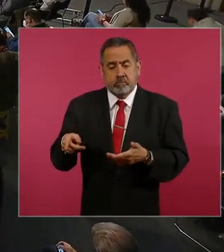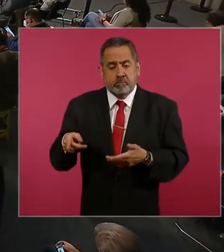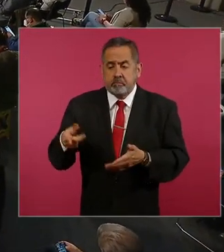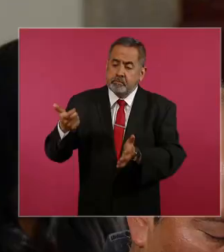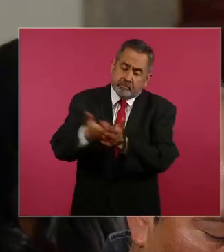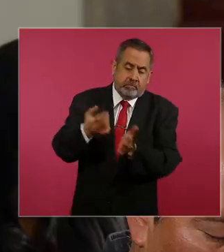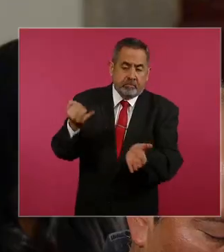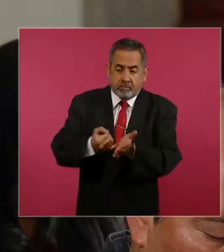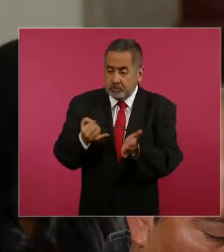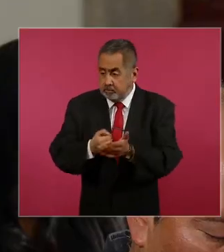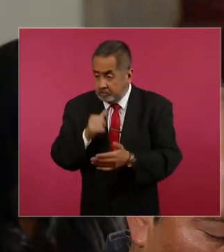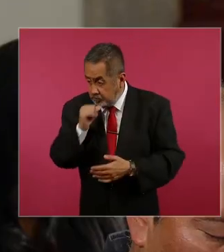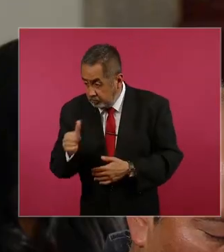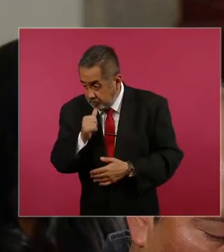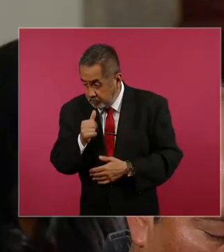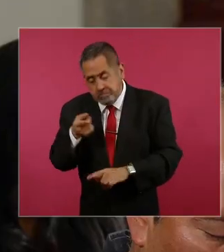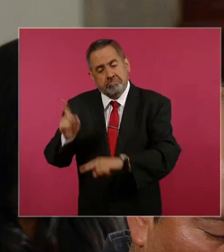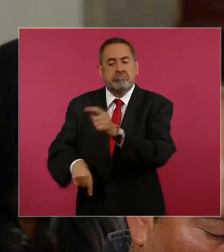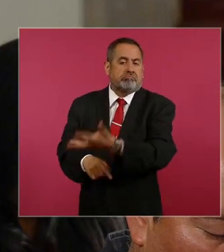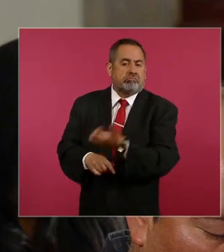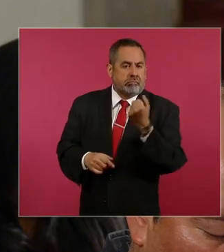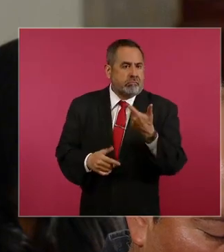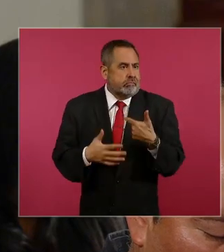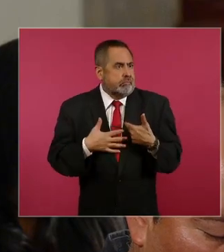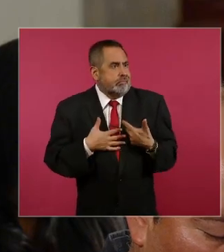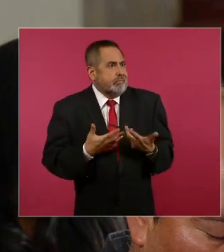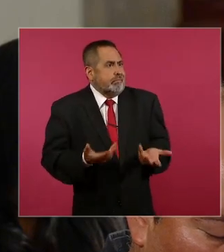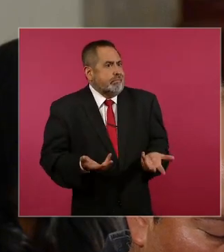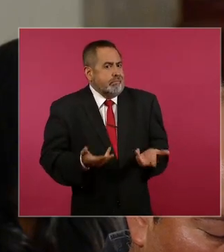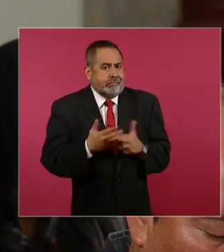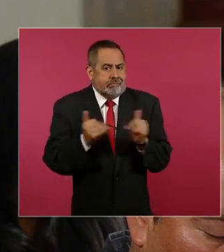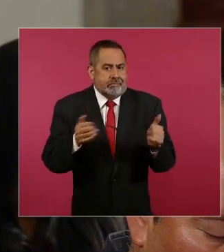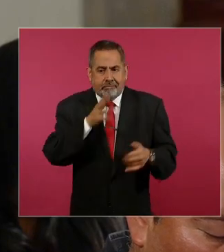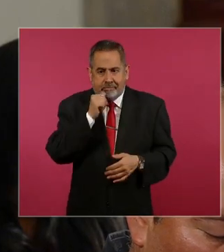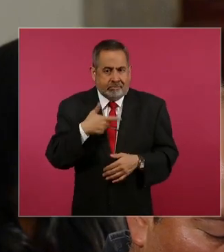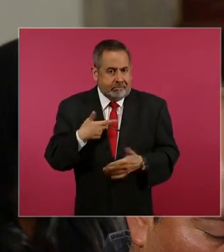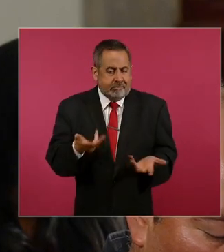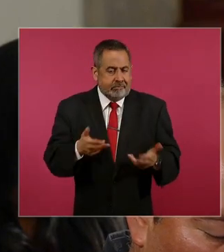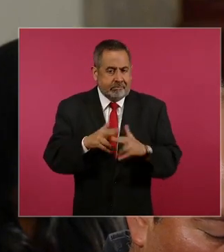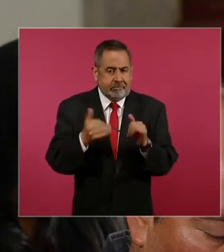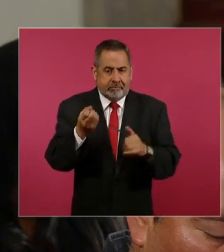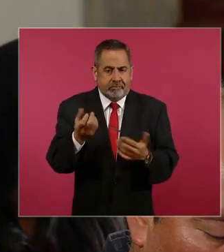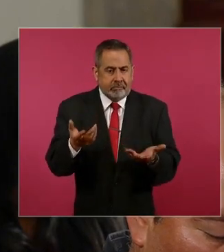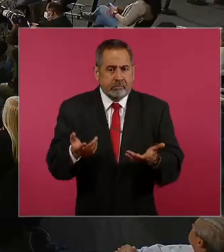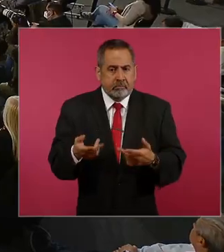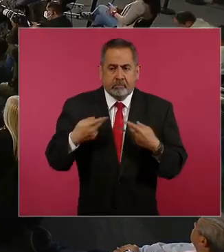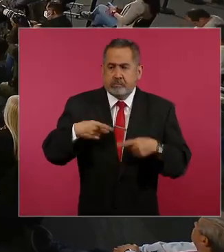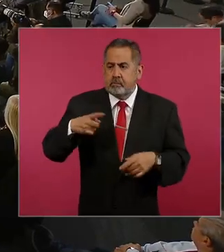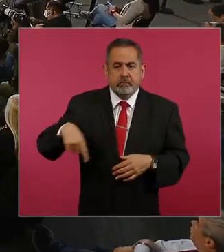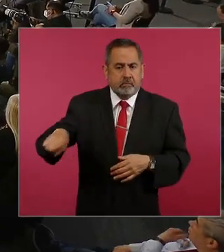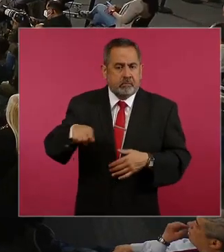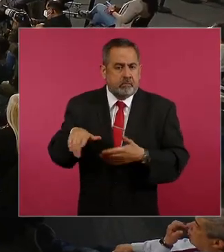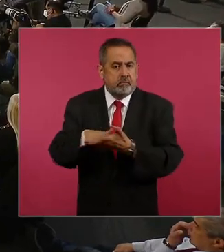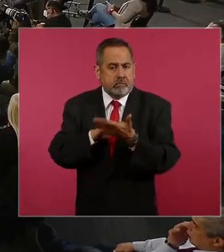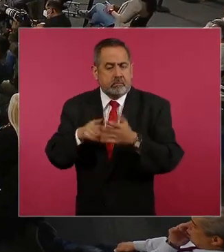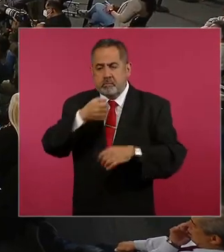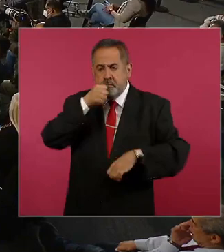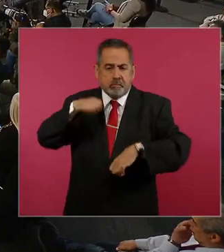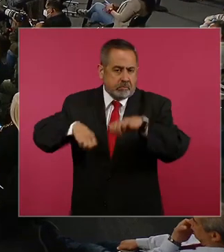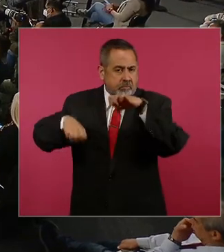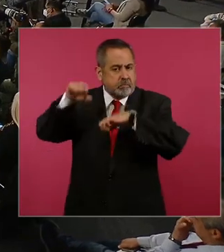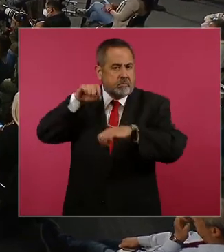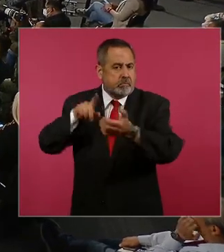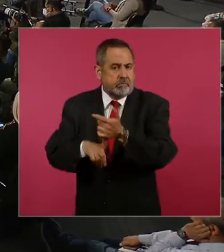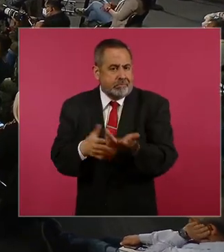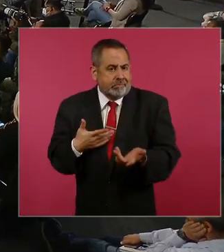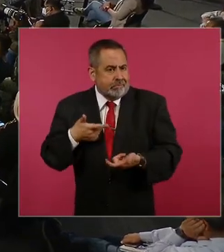impuestos y costas y no sé qué tanto y ellos pues no tienen ni siquiera para pagar nada, o sea, gente pues ya grande, son adultos